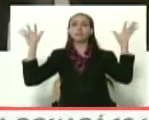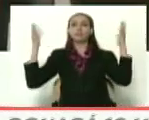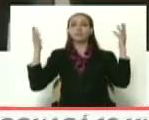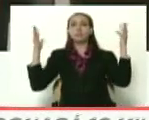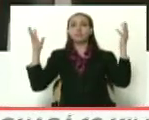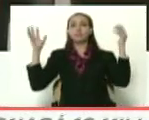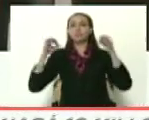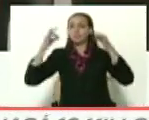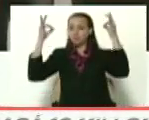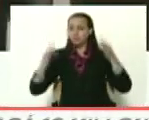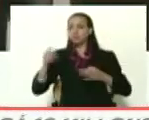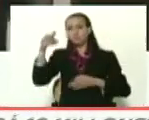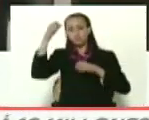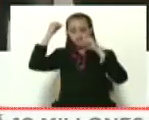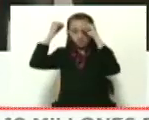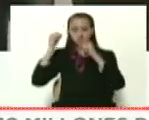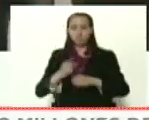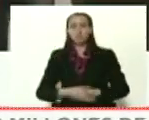embajador.